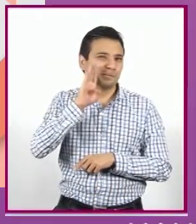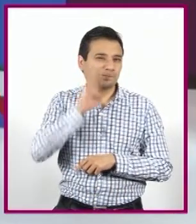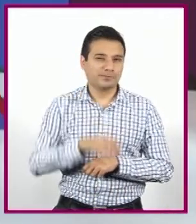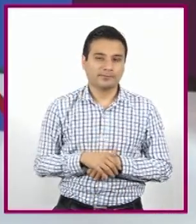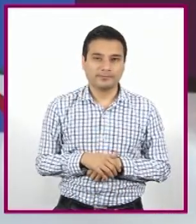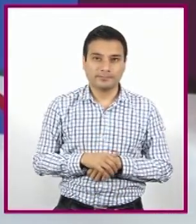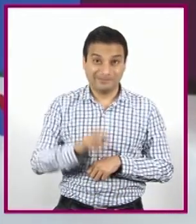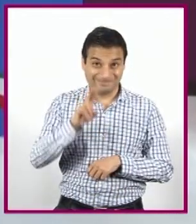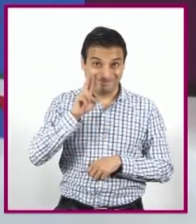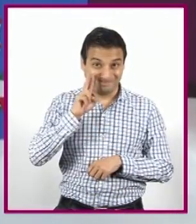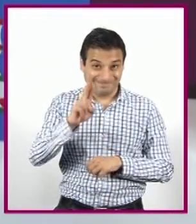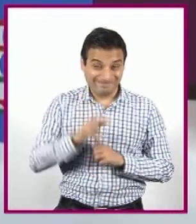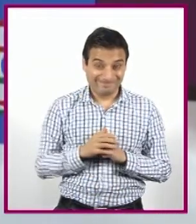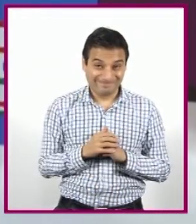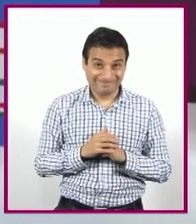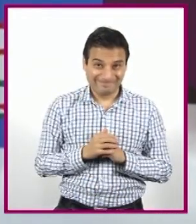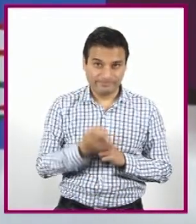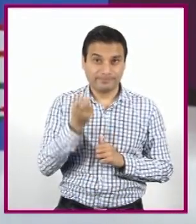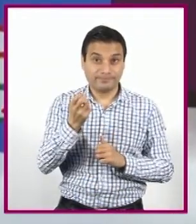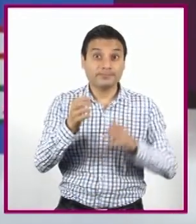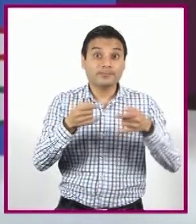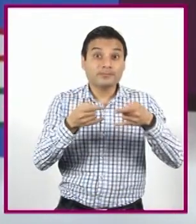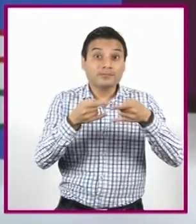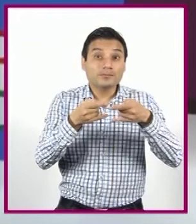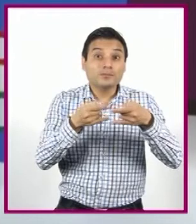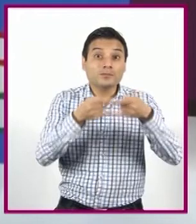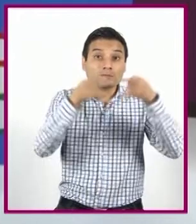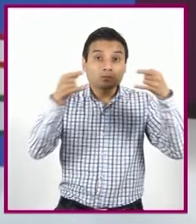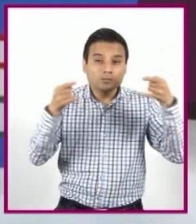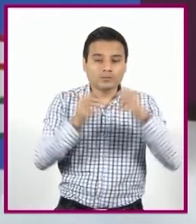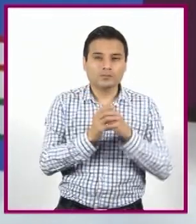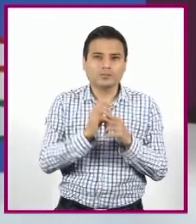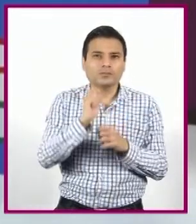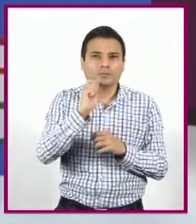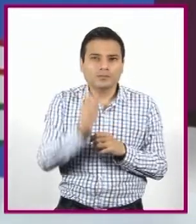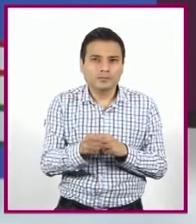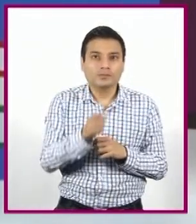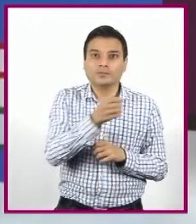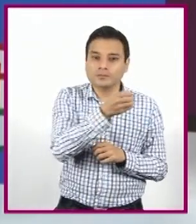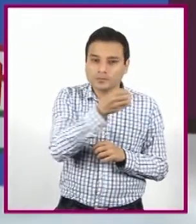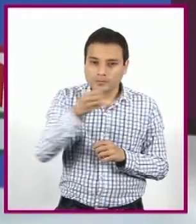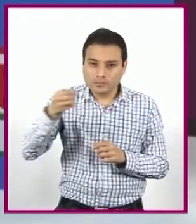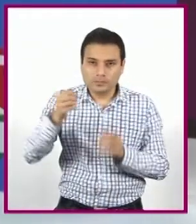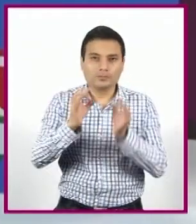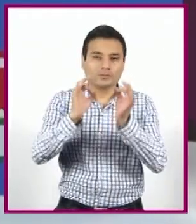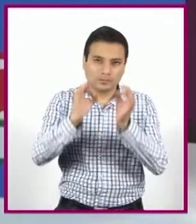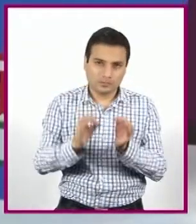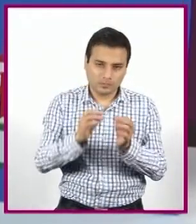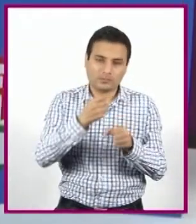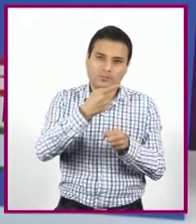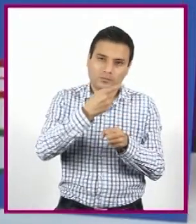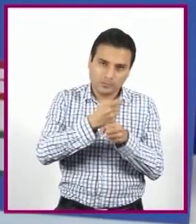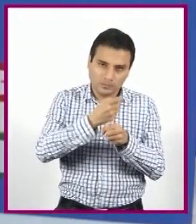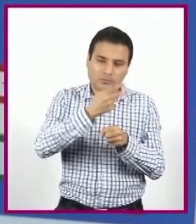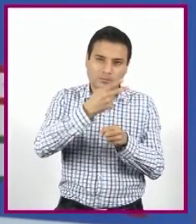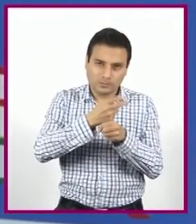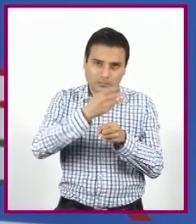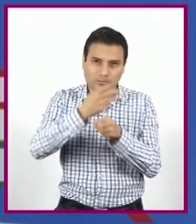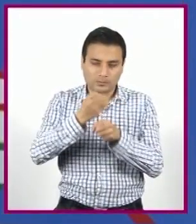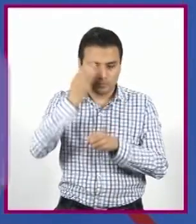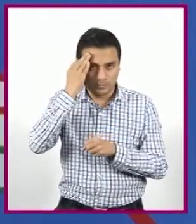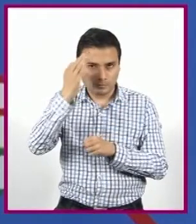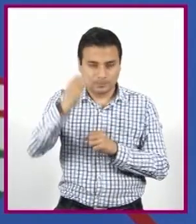Como pudieron observar, en este cuento no solamente cuenta con una estructura secuencial, esto es, que tiene